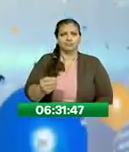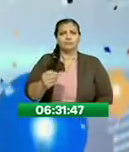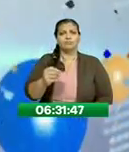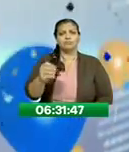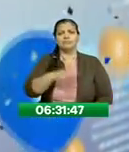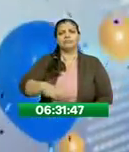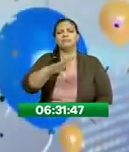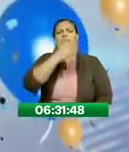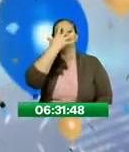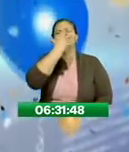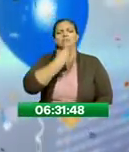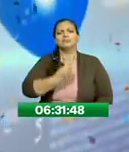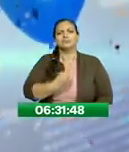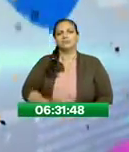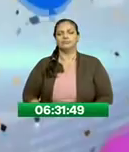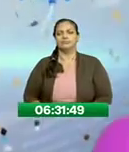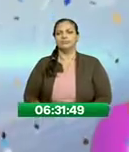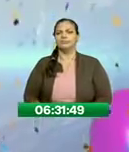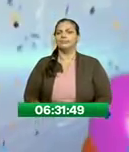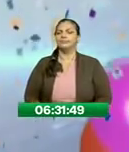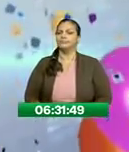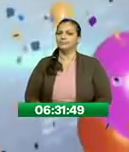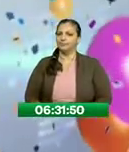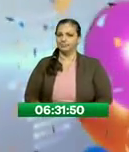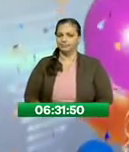cumpleañero! ¡Viva!